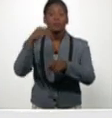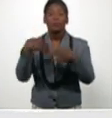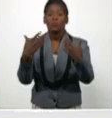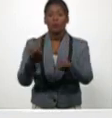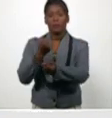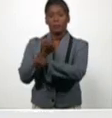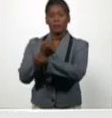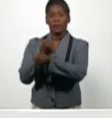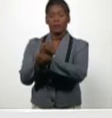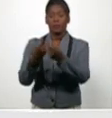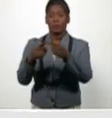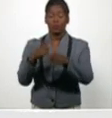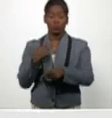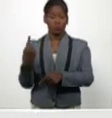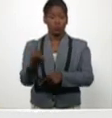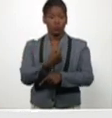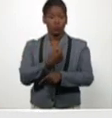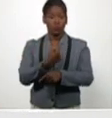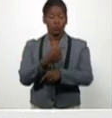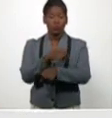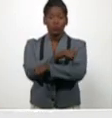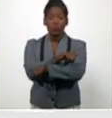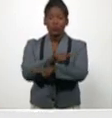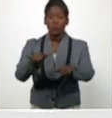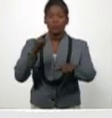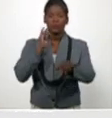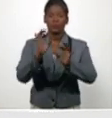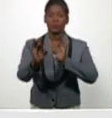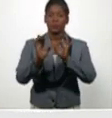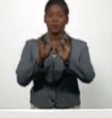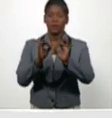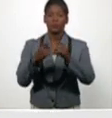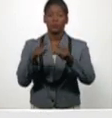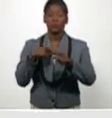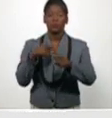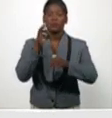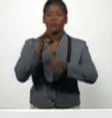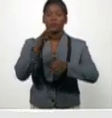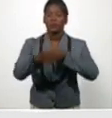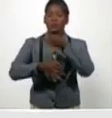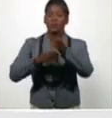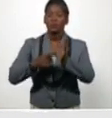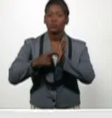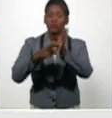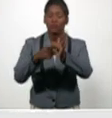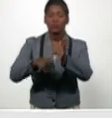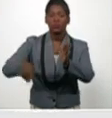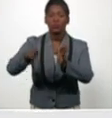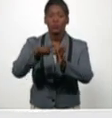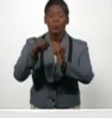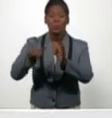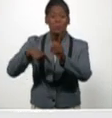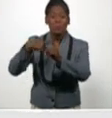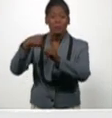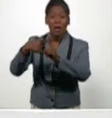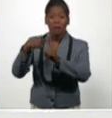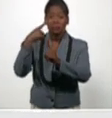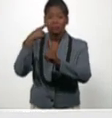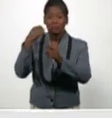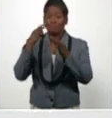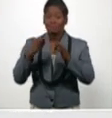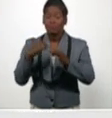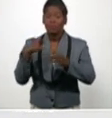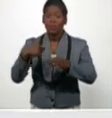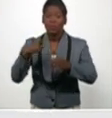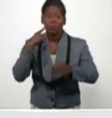que cuidarnos, pero ¿quiénes somos los que más nos tenemos que cuidar en este sentido? Y lamentablemente todos los